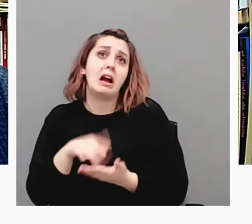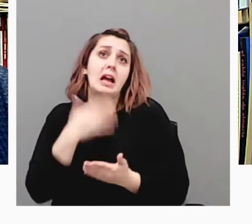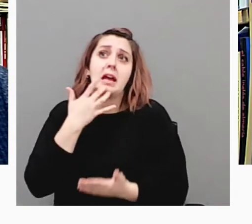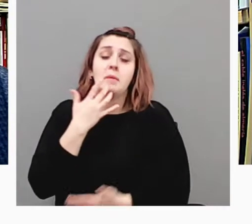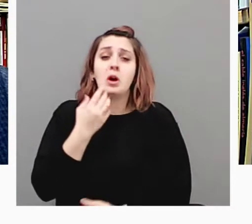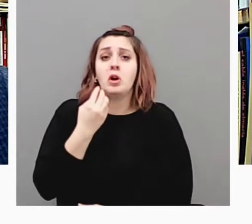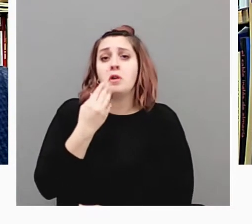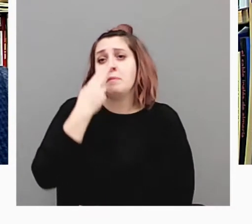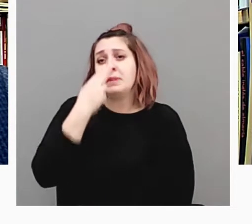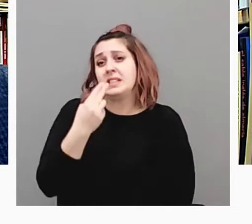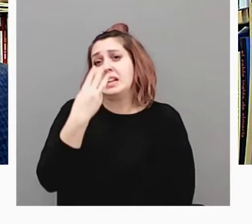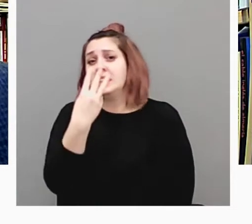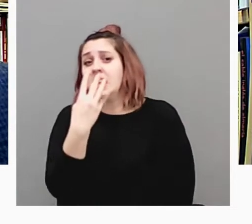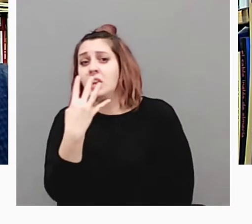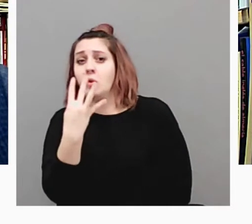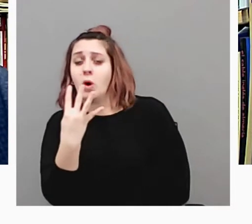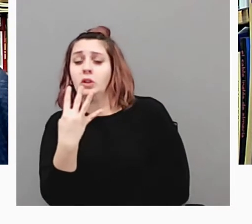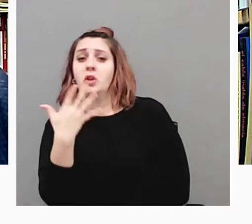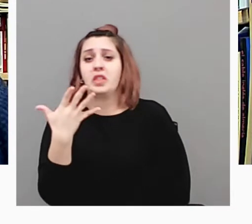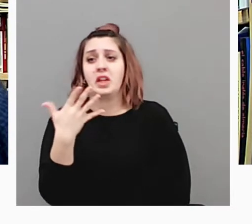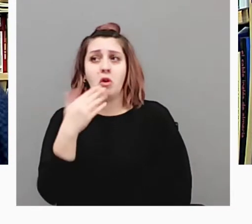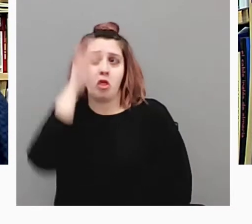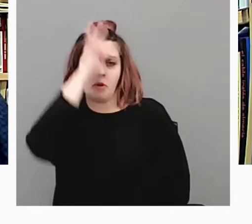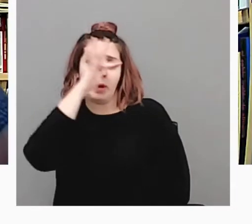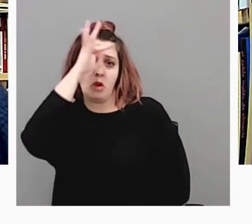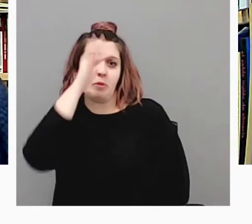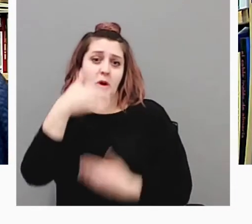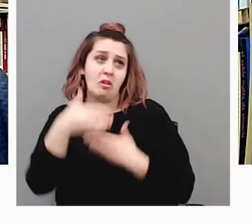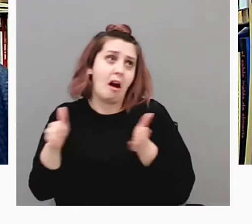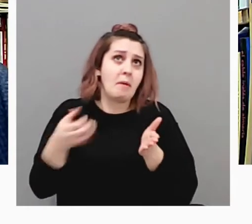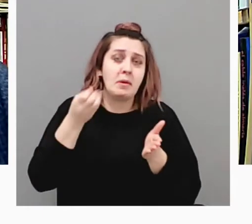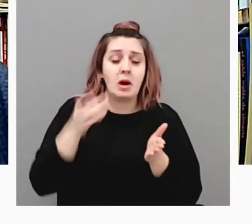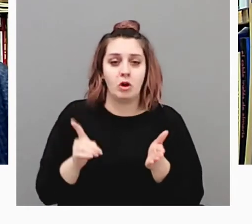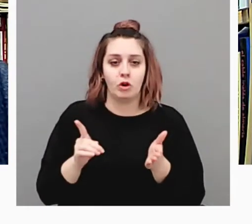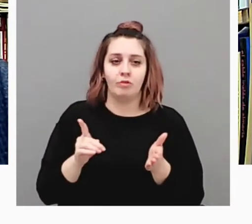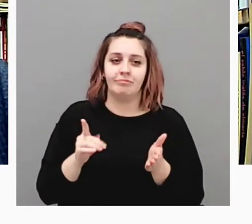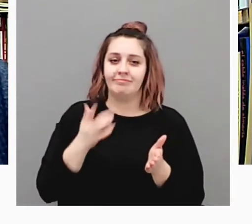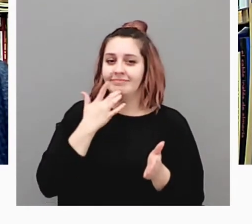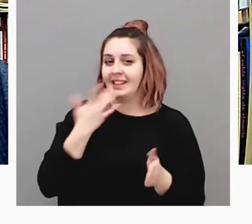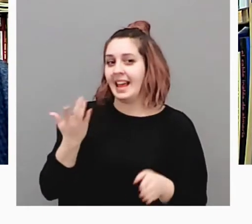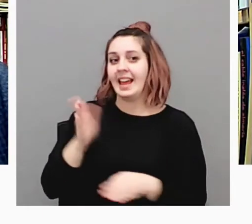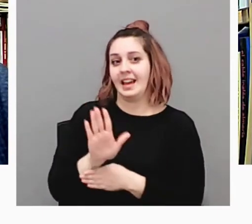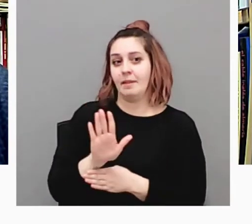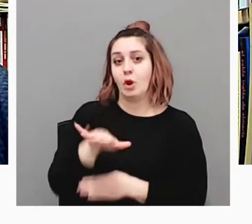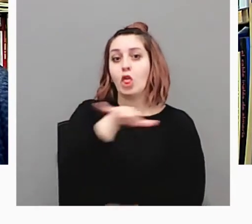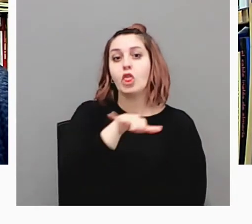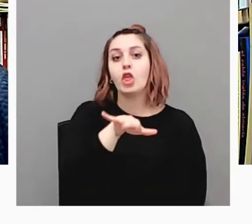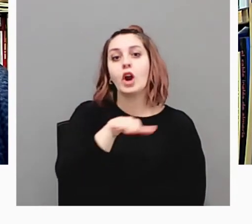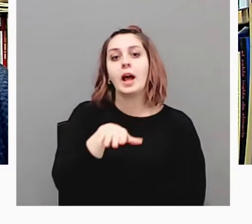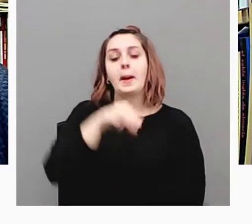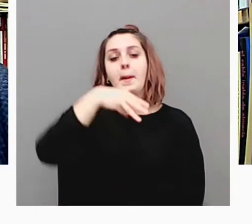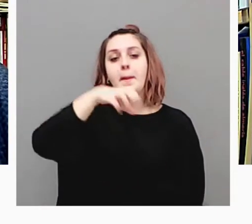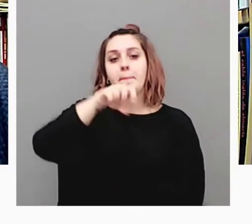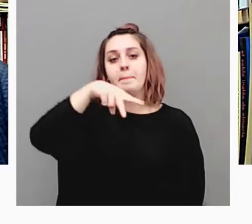5 visitas que vengo un domingo, no me merece la pena abrir. Bueno, aquí tenemos un ejemplo, estamos en la localidad de Mendoza,